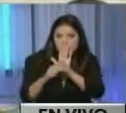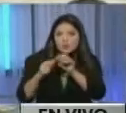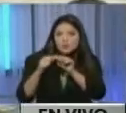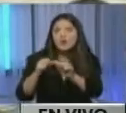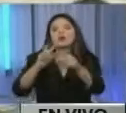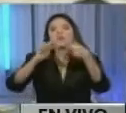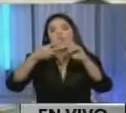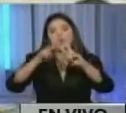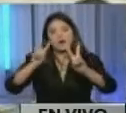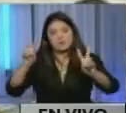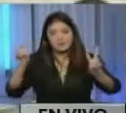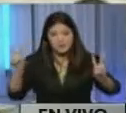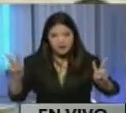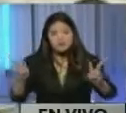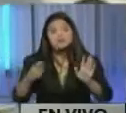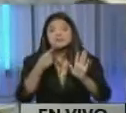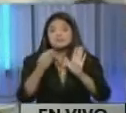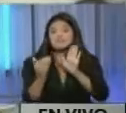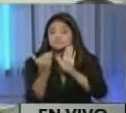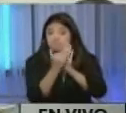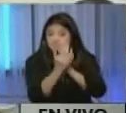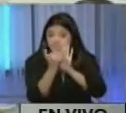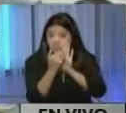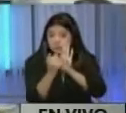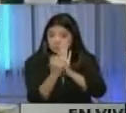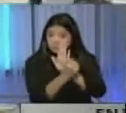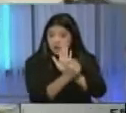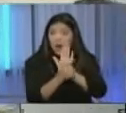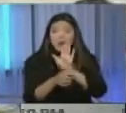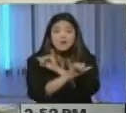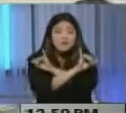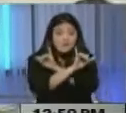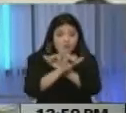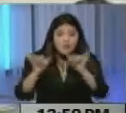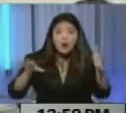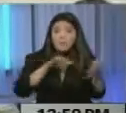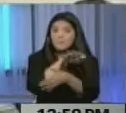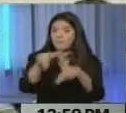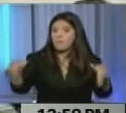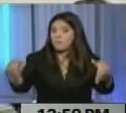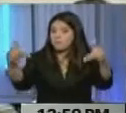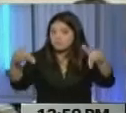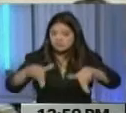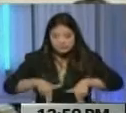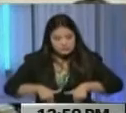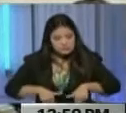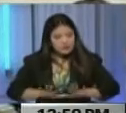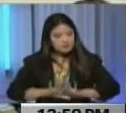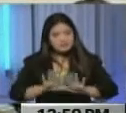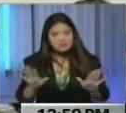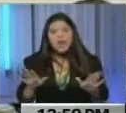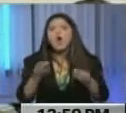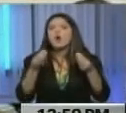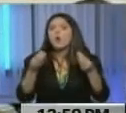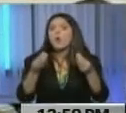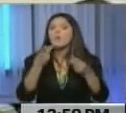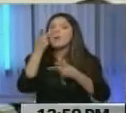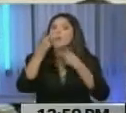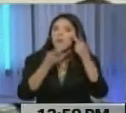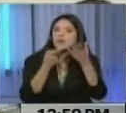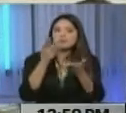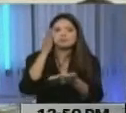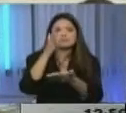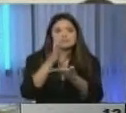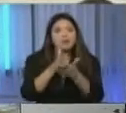la paz. Y se resaltó la reafirmación de dar por terminado el conflicto armado por la vía política, la centralidad